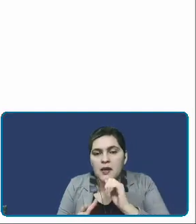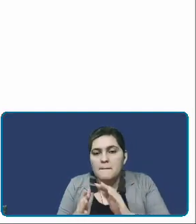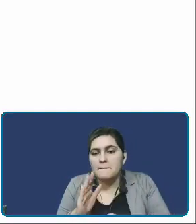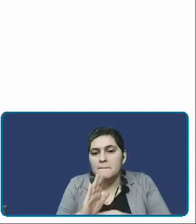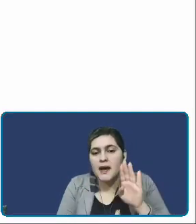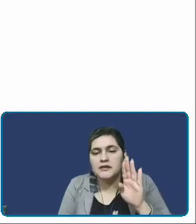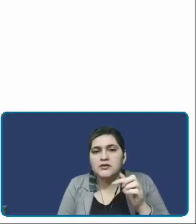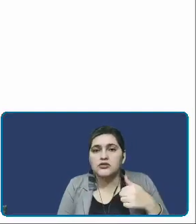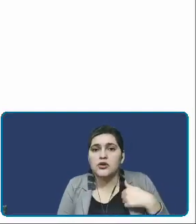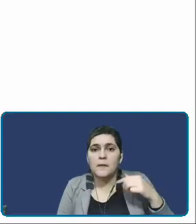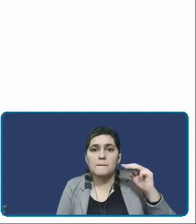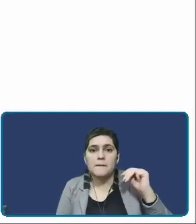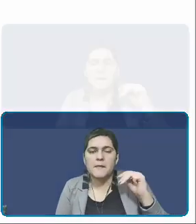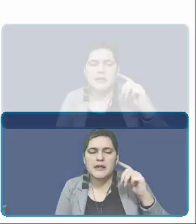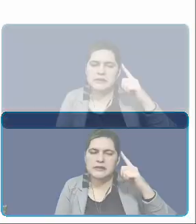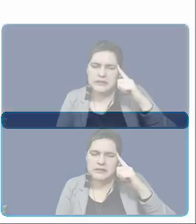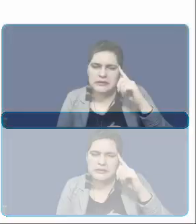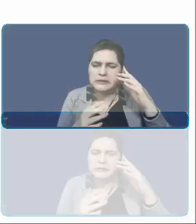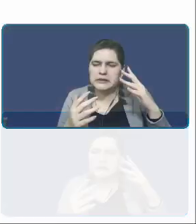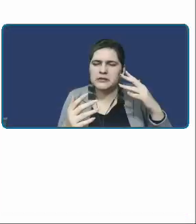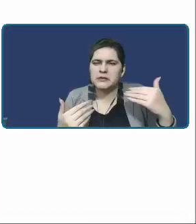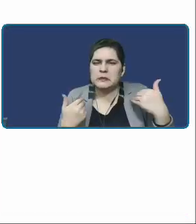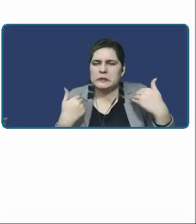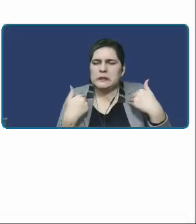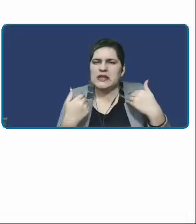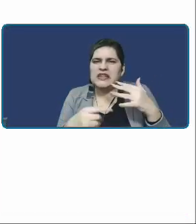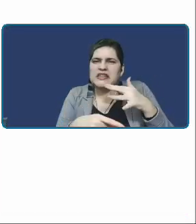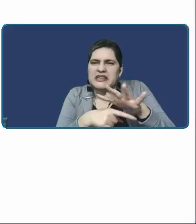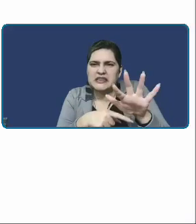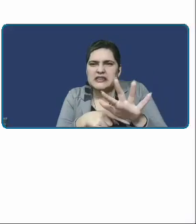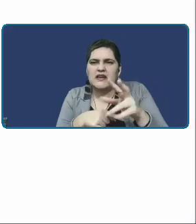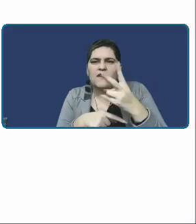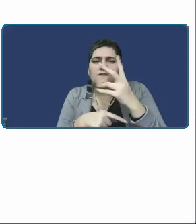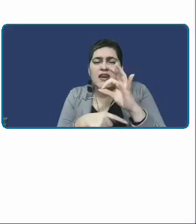me aplique y lo haga 15 o 20 veces para lograr